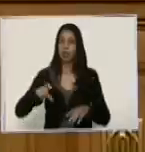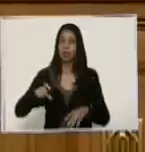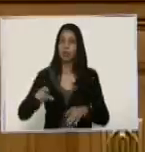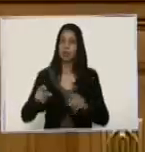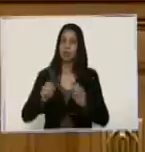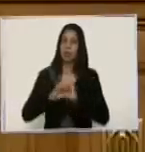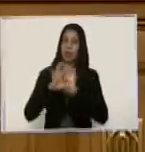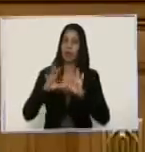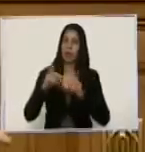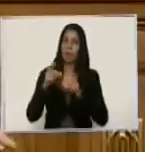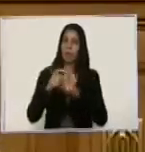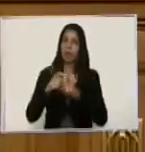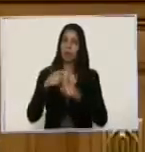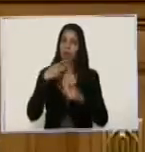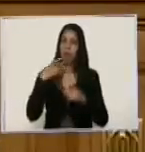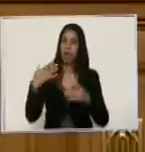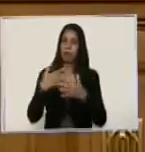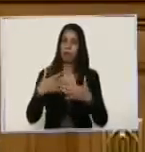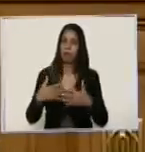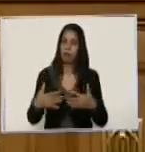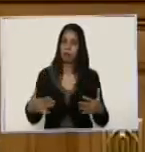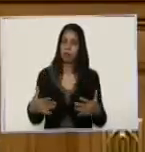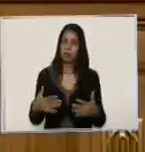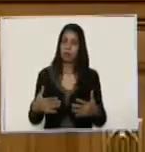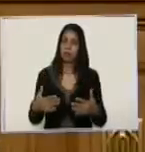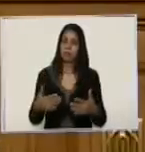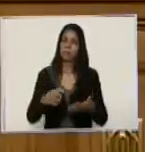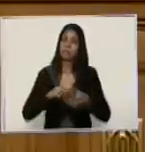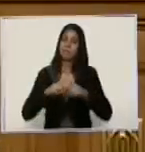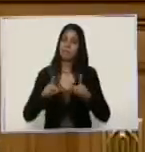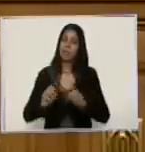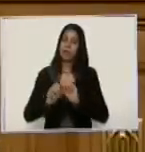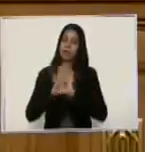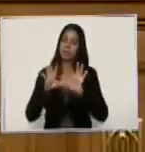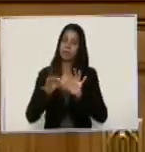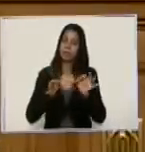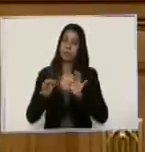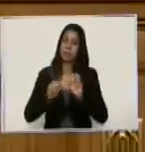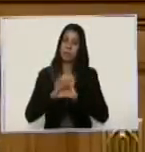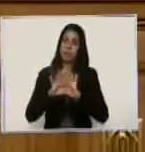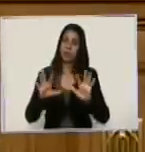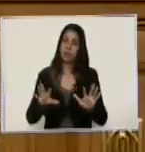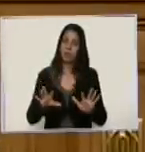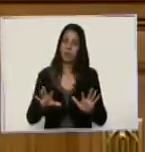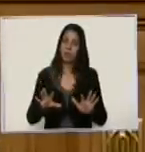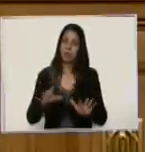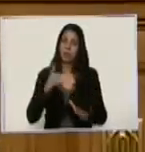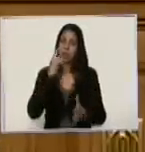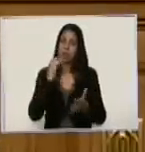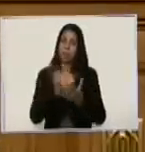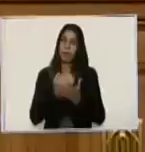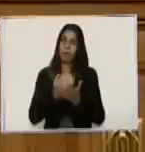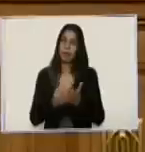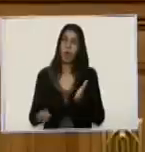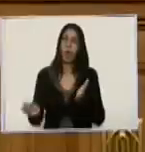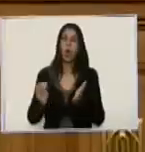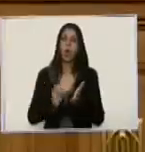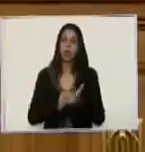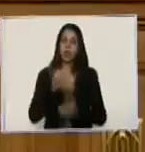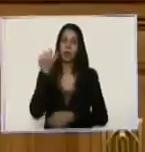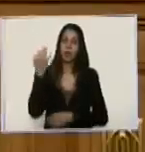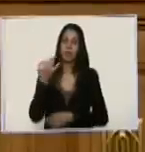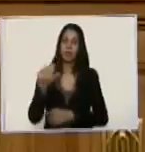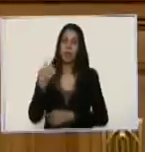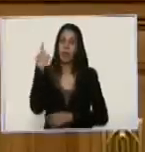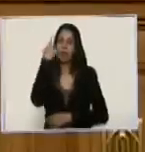él no es necesario aclarar sus palabras, y sin embargo las aclara. Entonces, demuestra de nuevo su verdadera